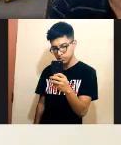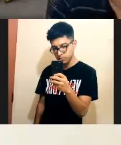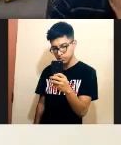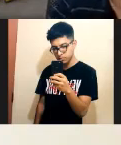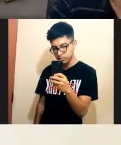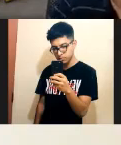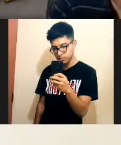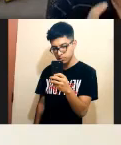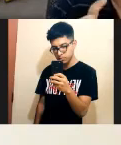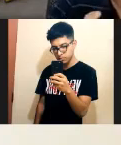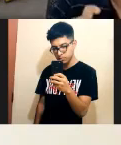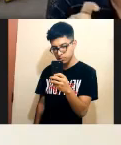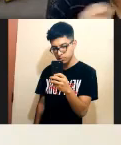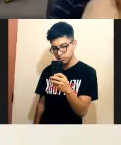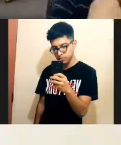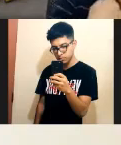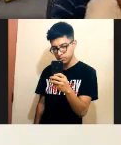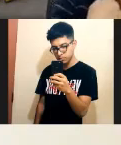una capa